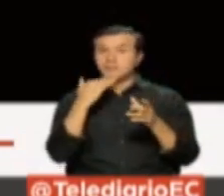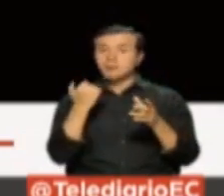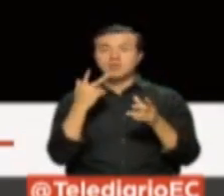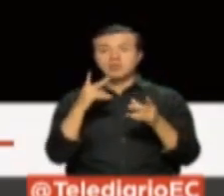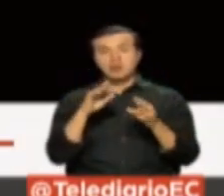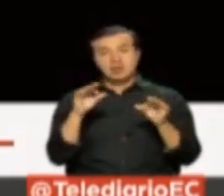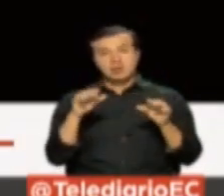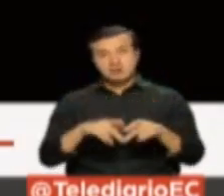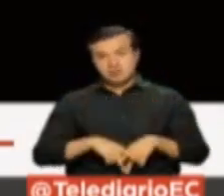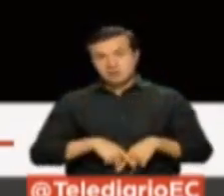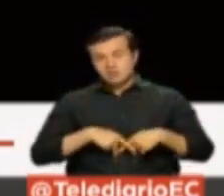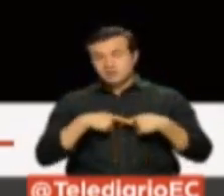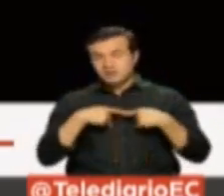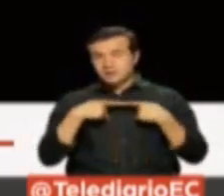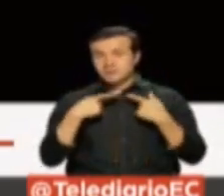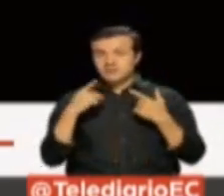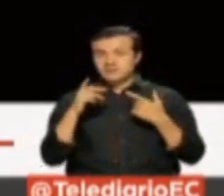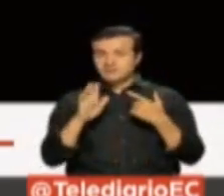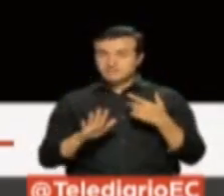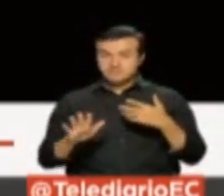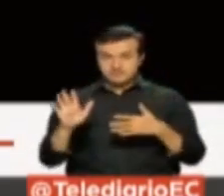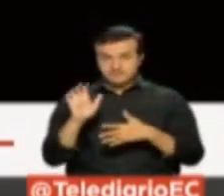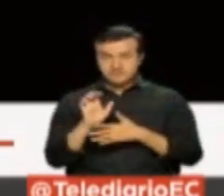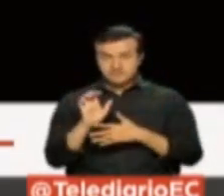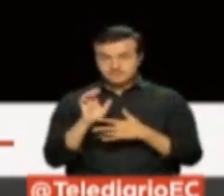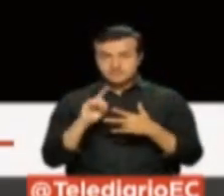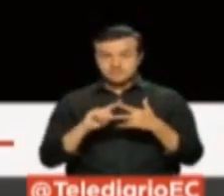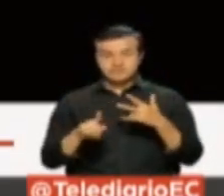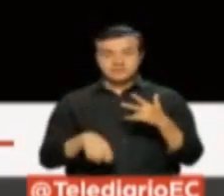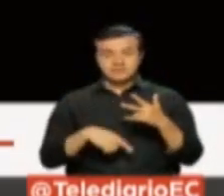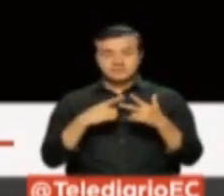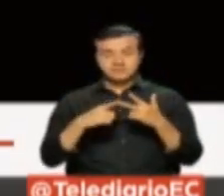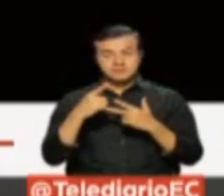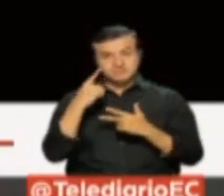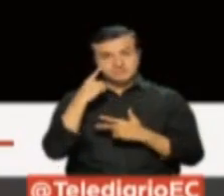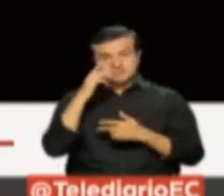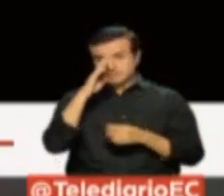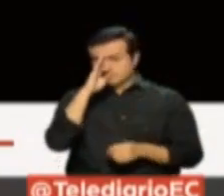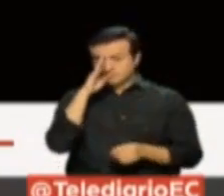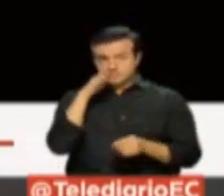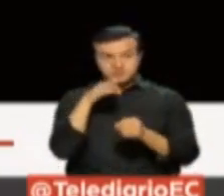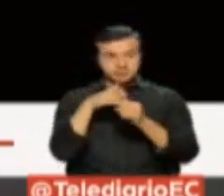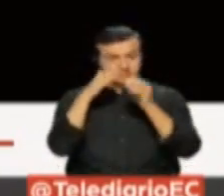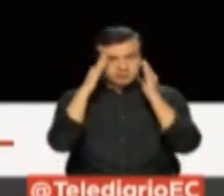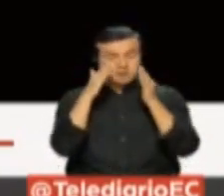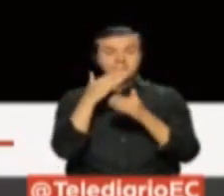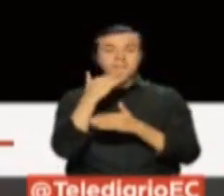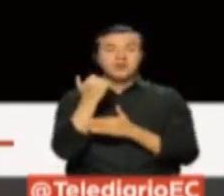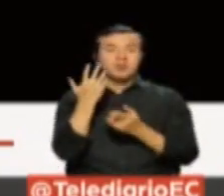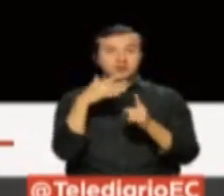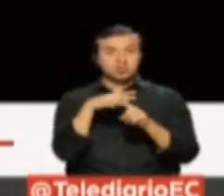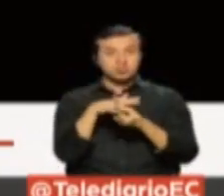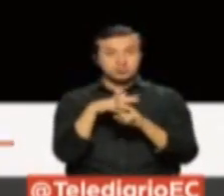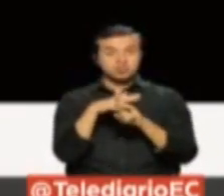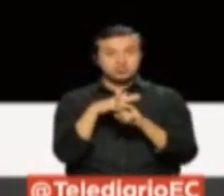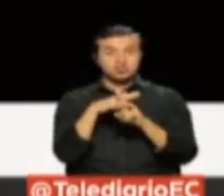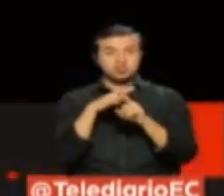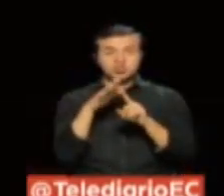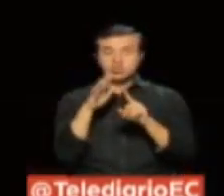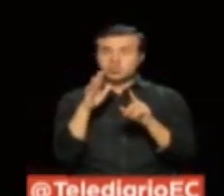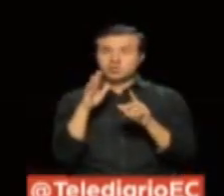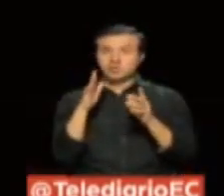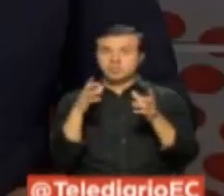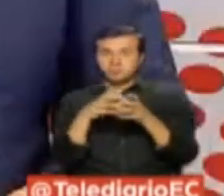la calidad de vida de los ecuatorianos, y también va a estar enfocado para mejorar la inclusión de género en el